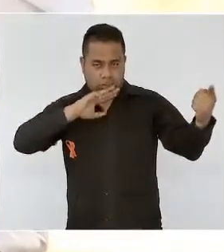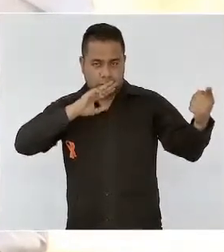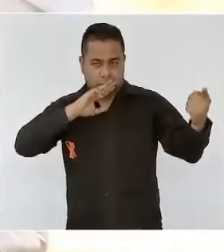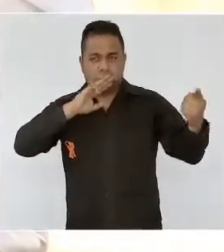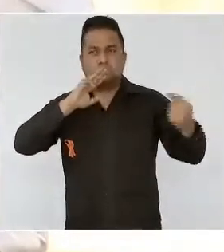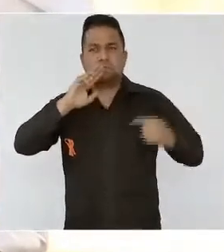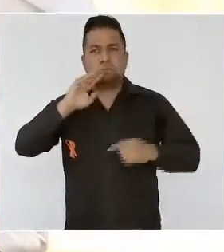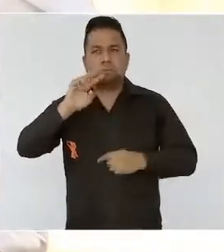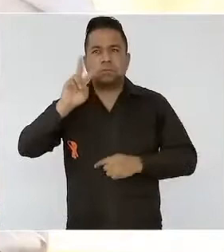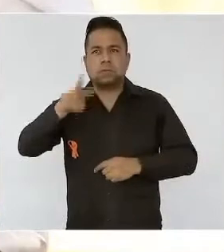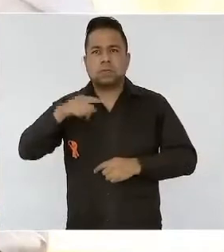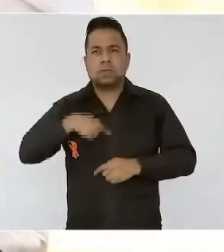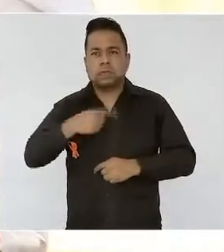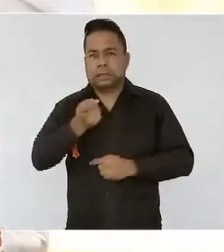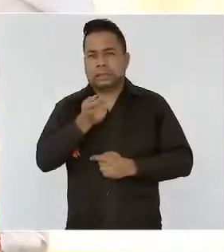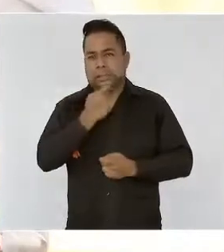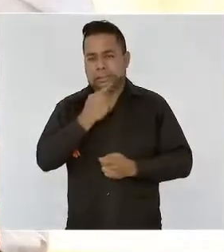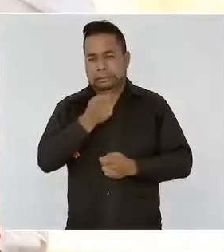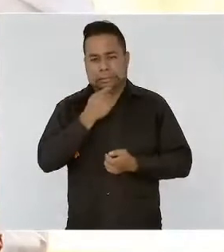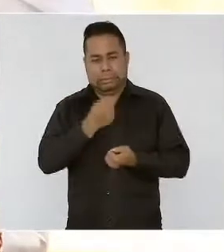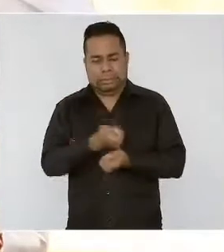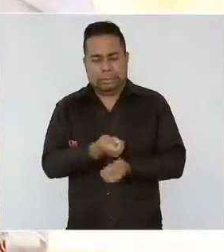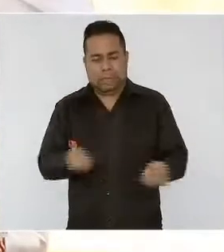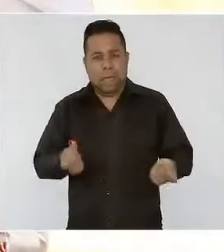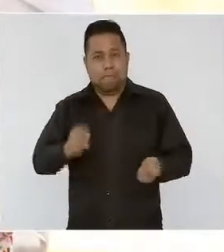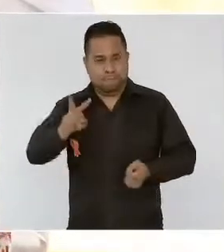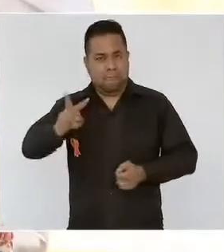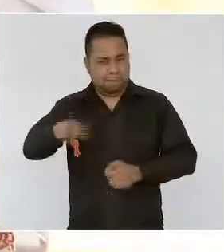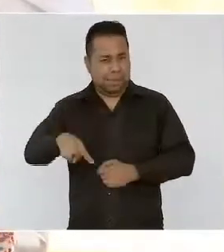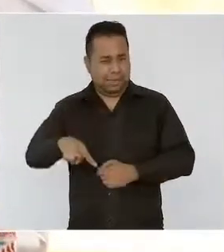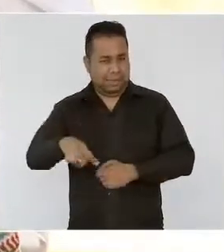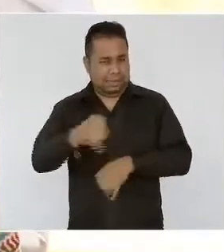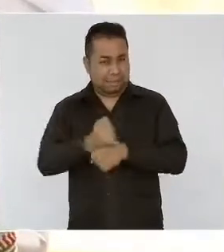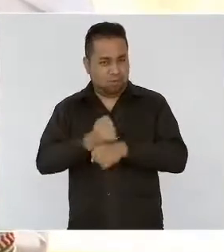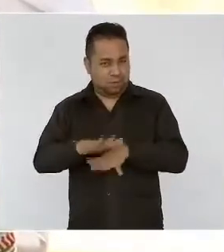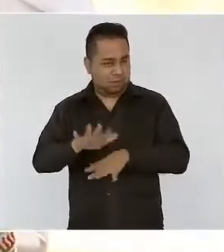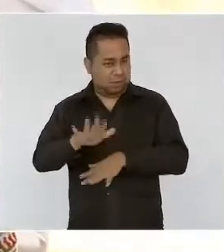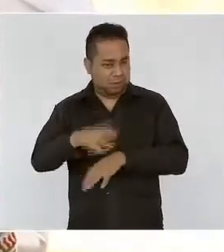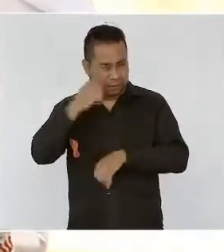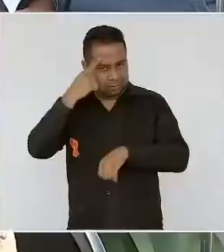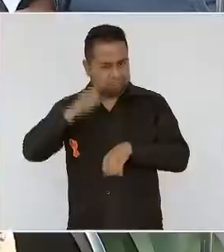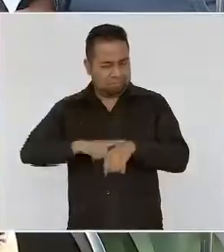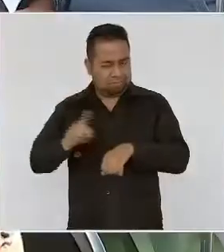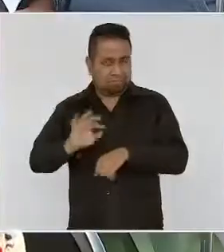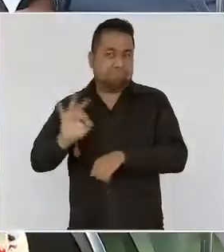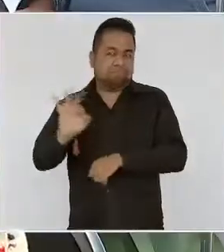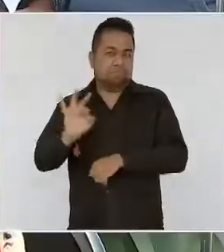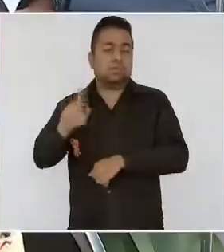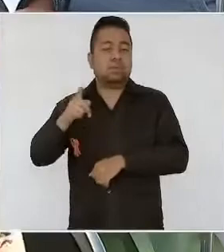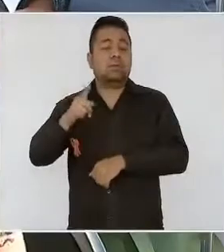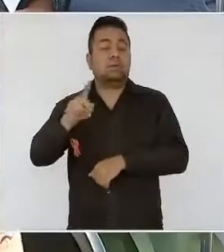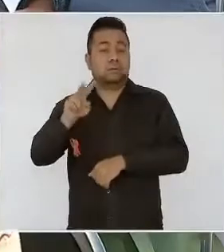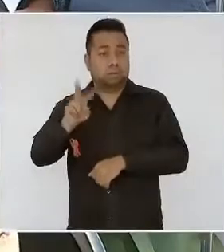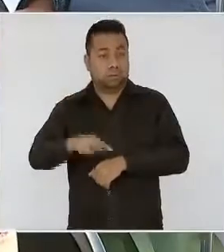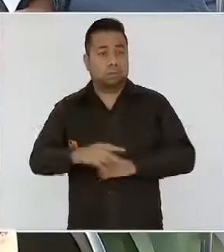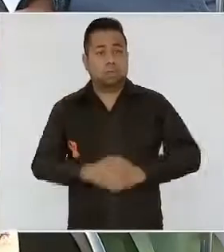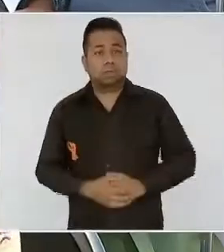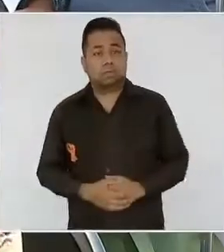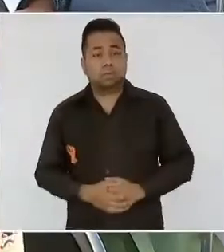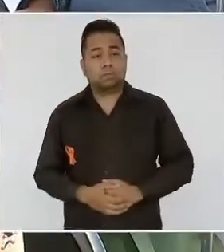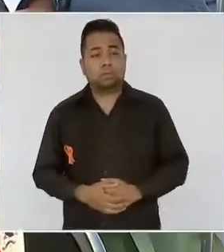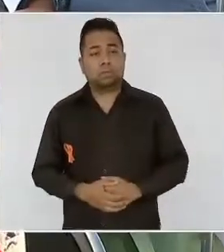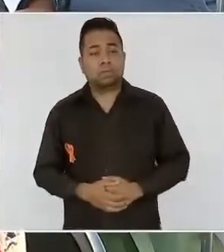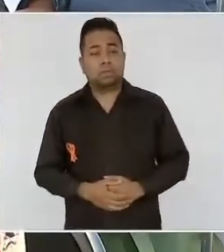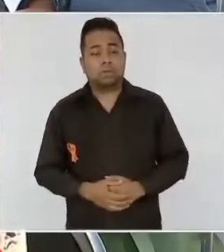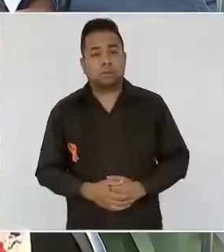yo estaba muy chamaca y no me lo van a creer lo que les voy a decir, pero me presentó a